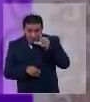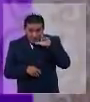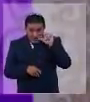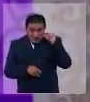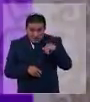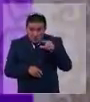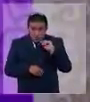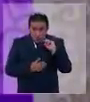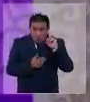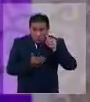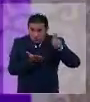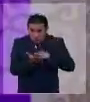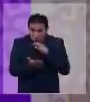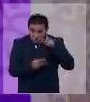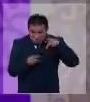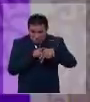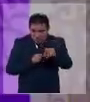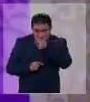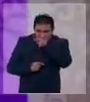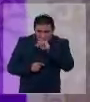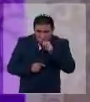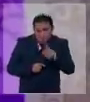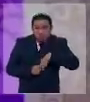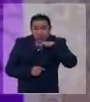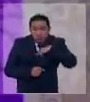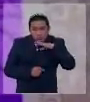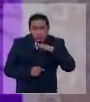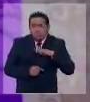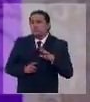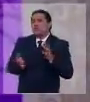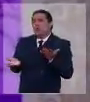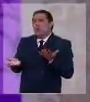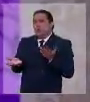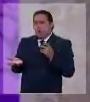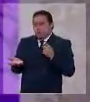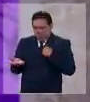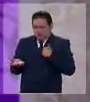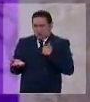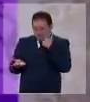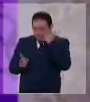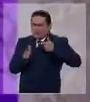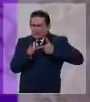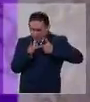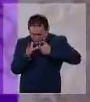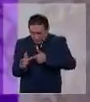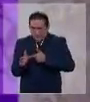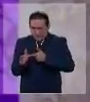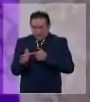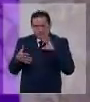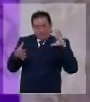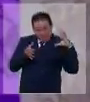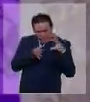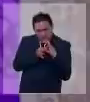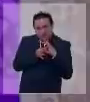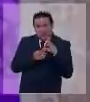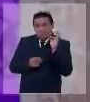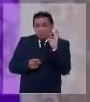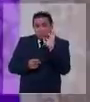pero no puede convertirse en una fatalidad para los mexicanos. Nuestro